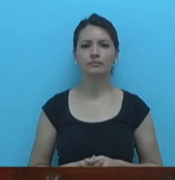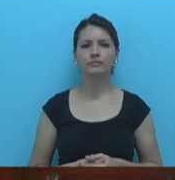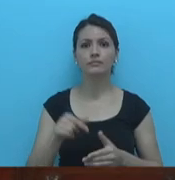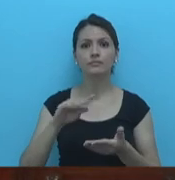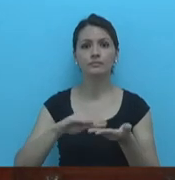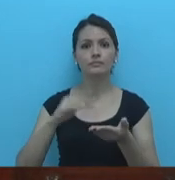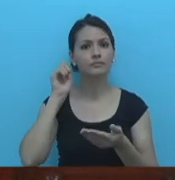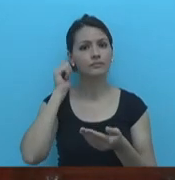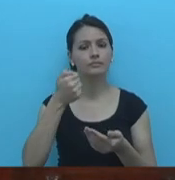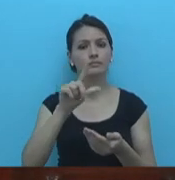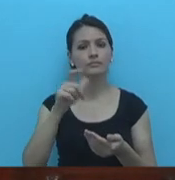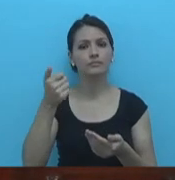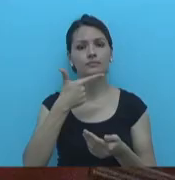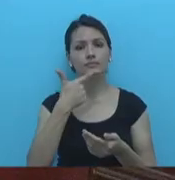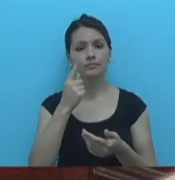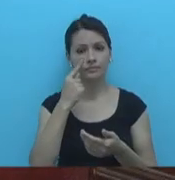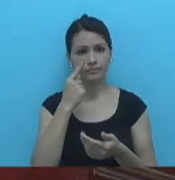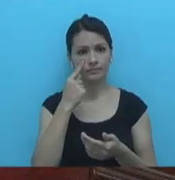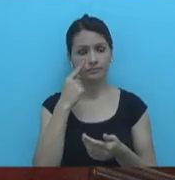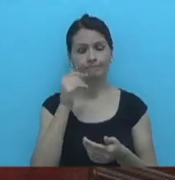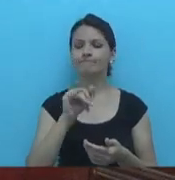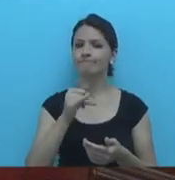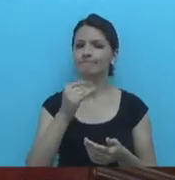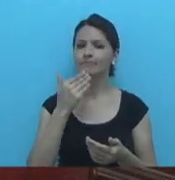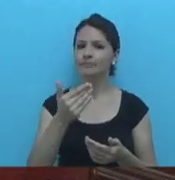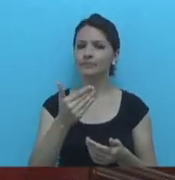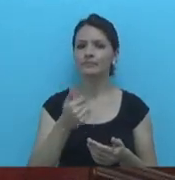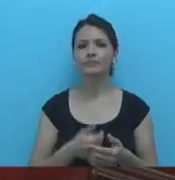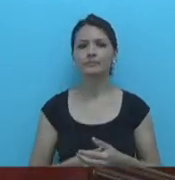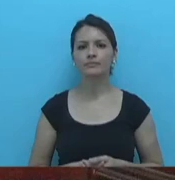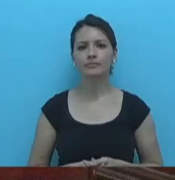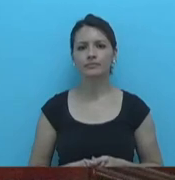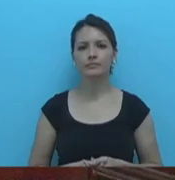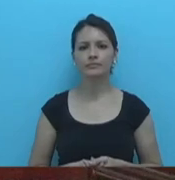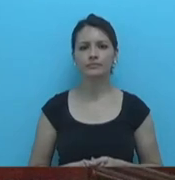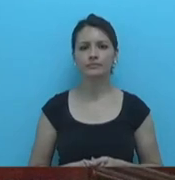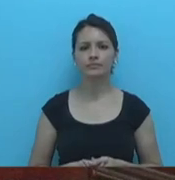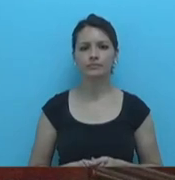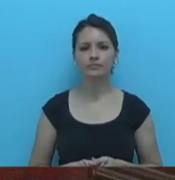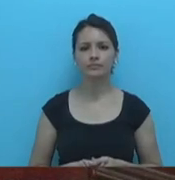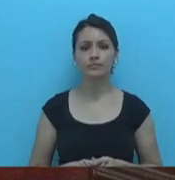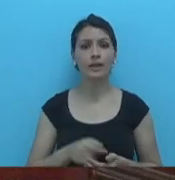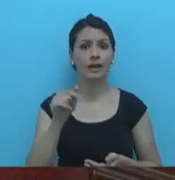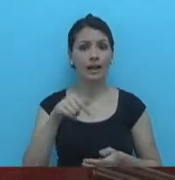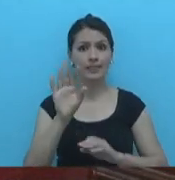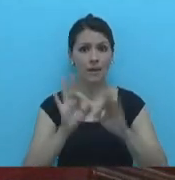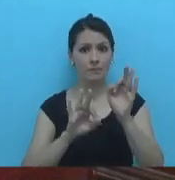palabra. Sí, gracias, señor presidente. Destacar que con el proyecto que le estamos dando media